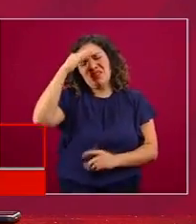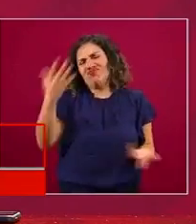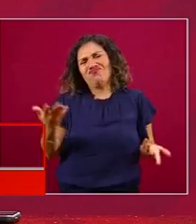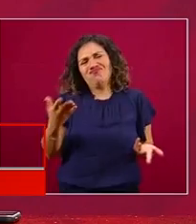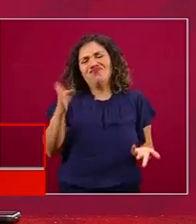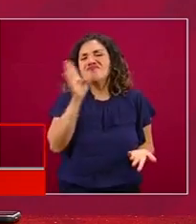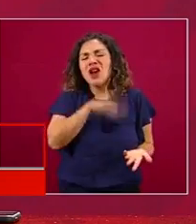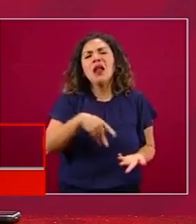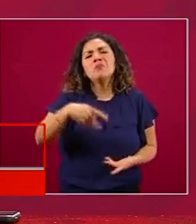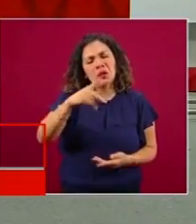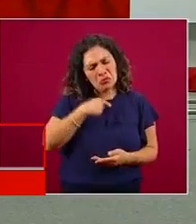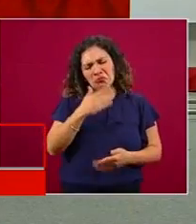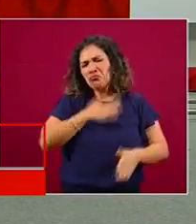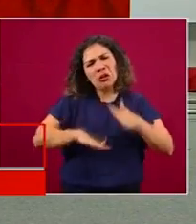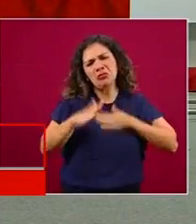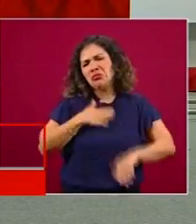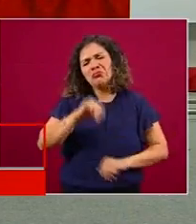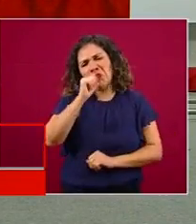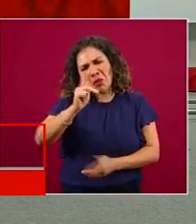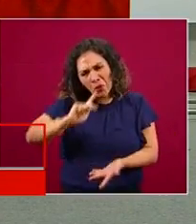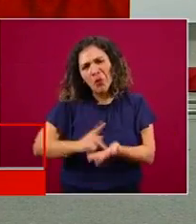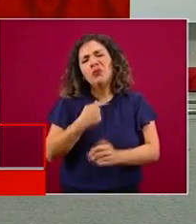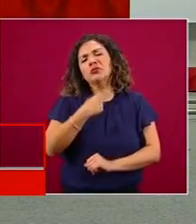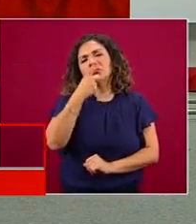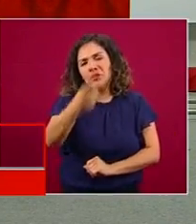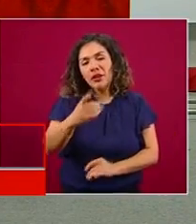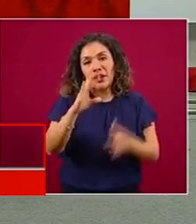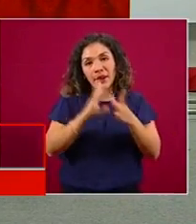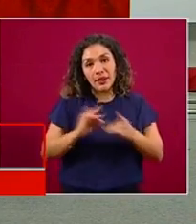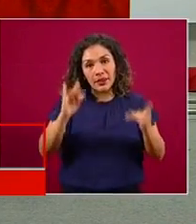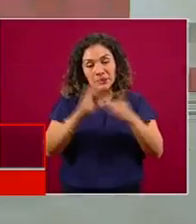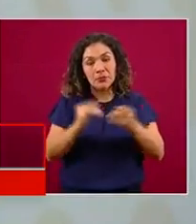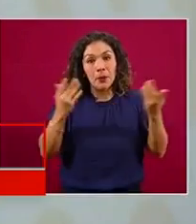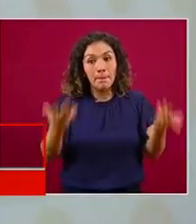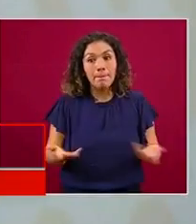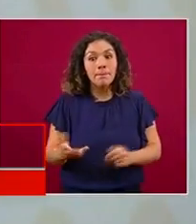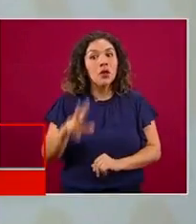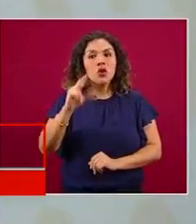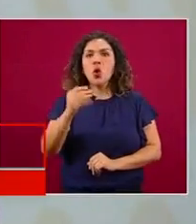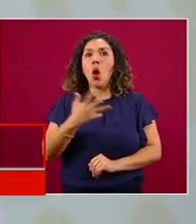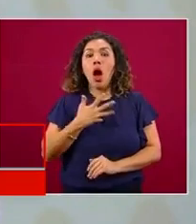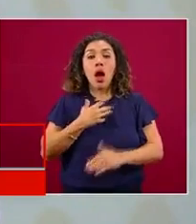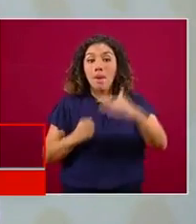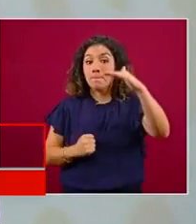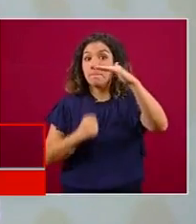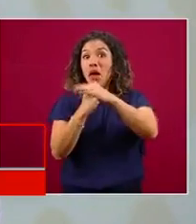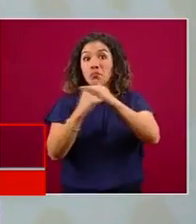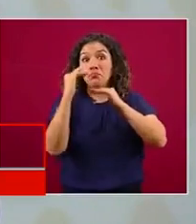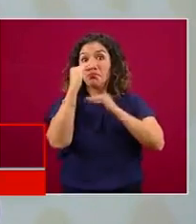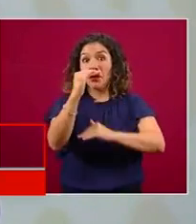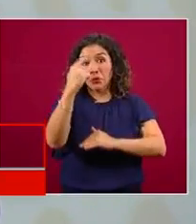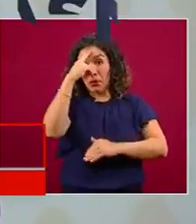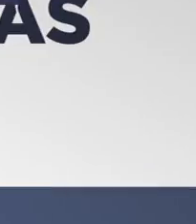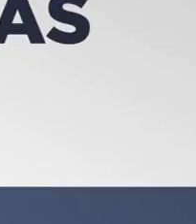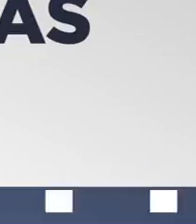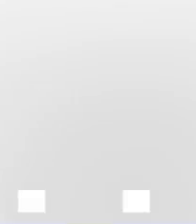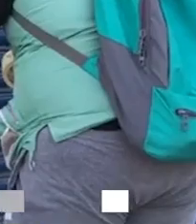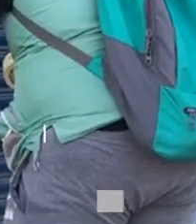cuanto al número de fallecidos por coronavirus, suman 40.400, esto es 915 muertos más que el día